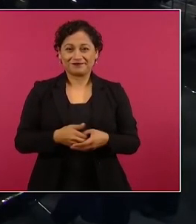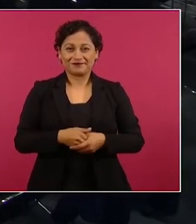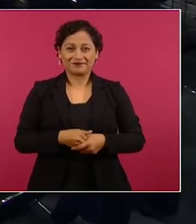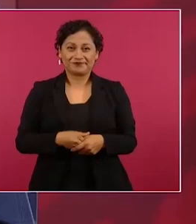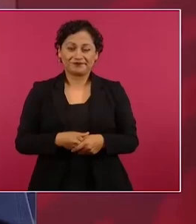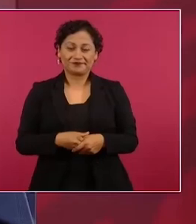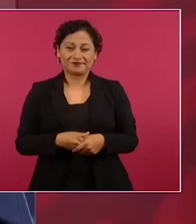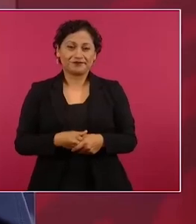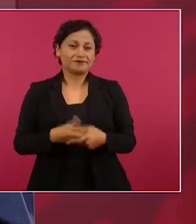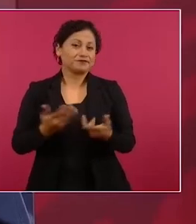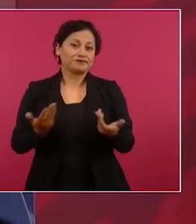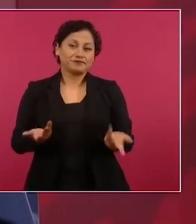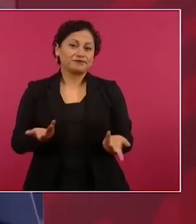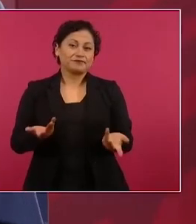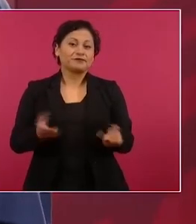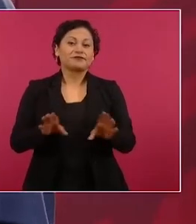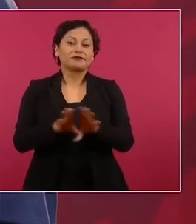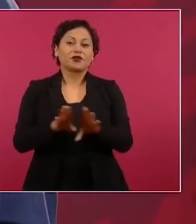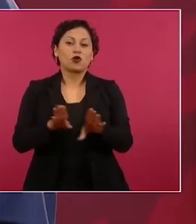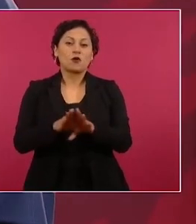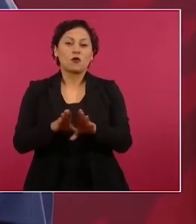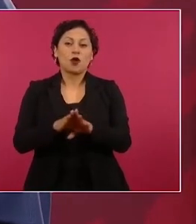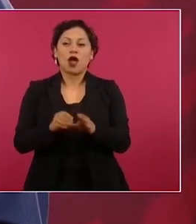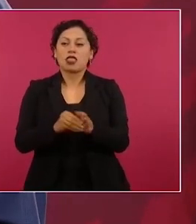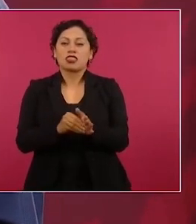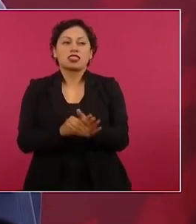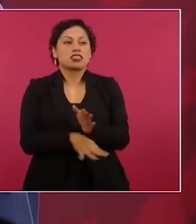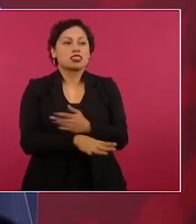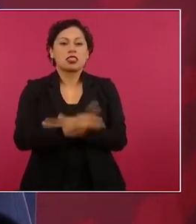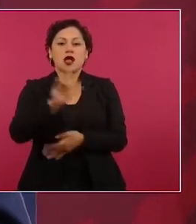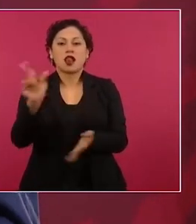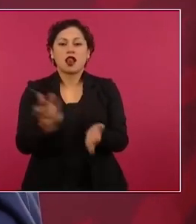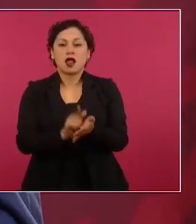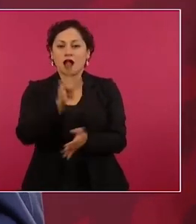con una argucia legaloide